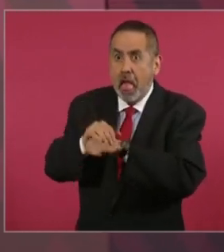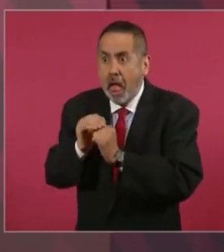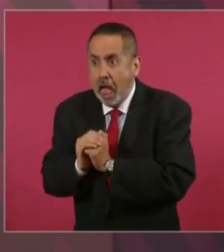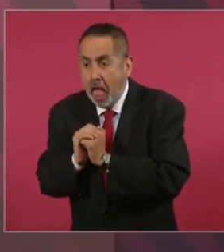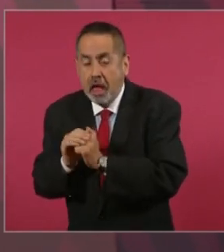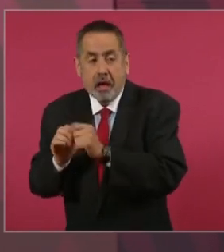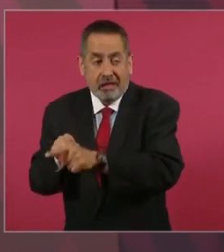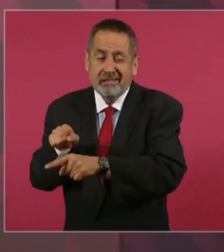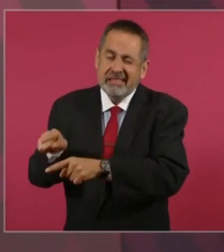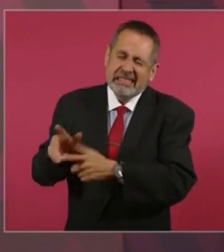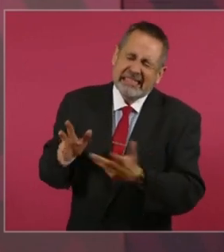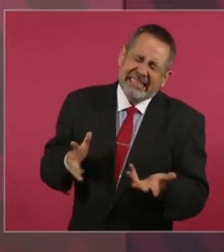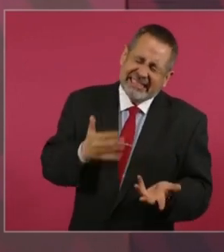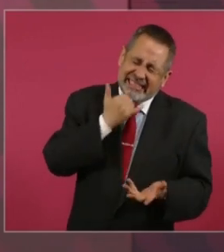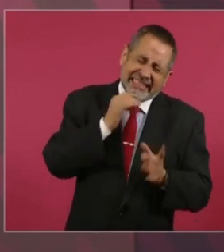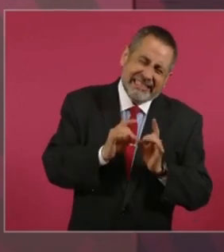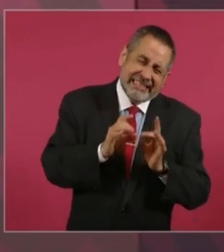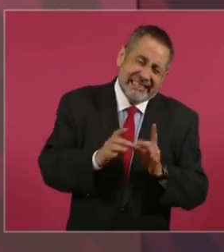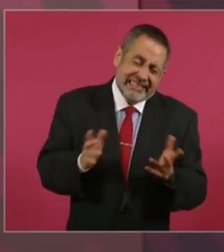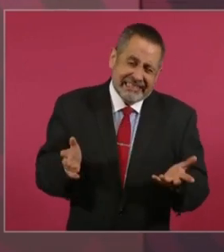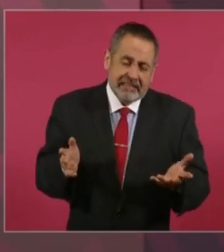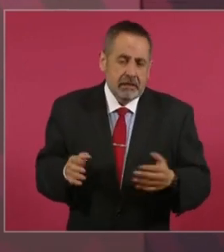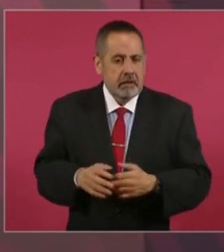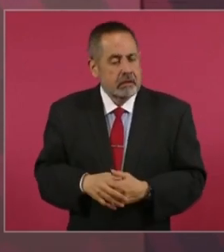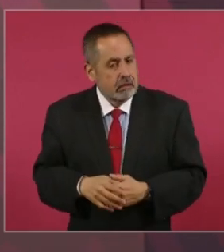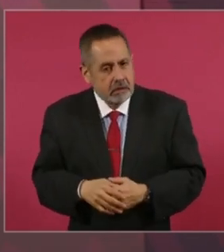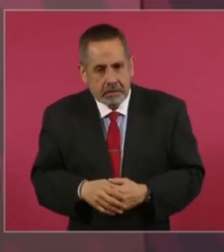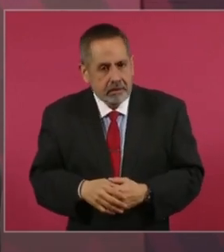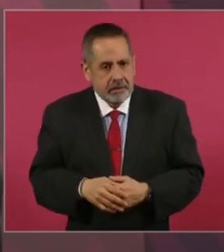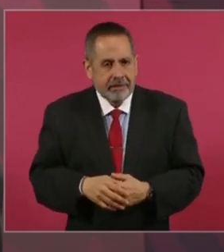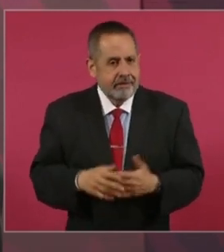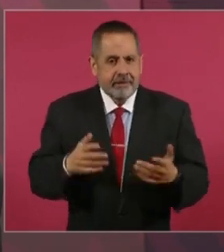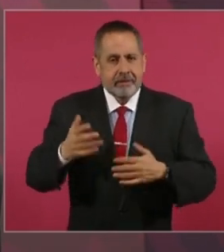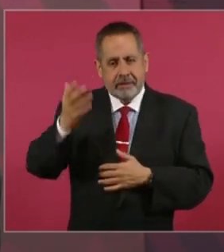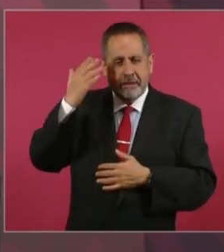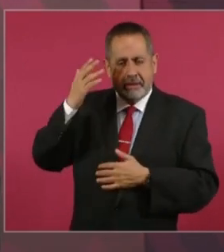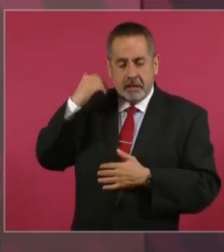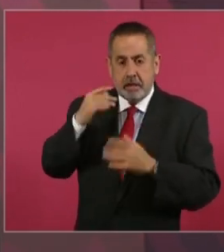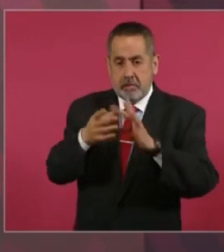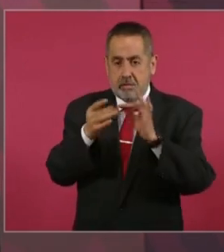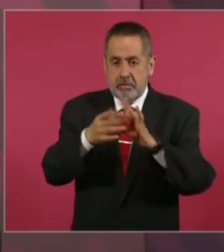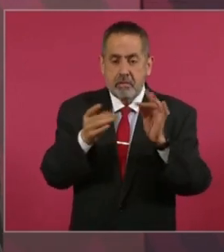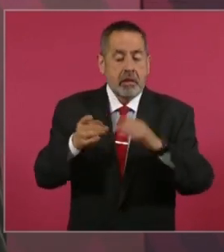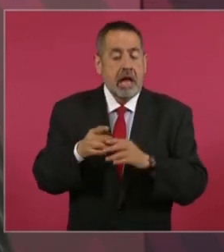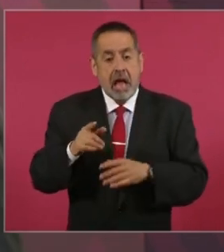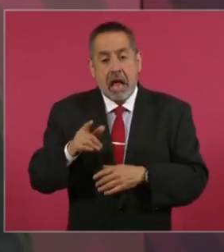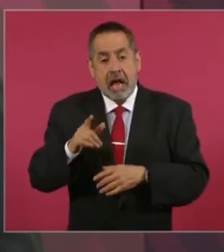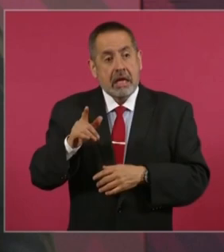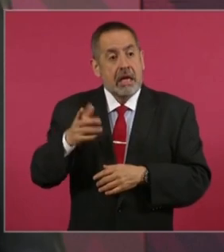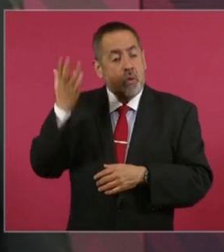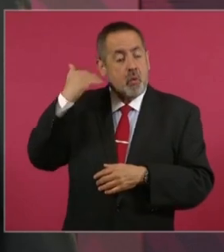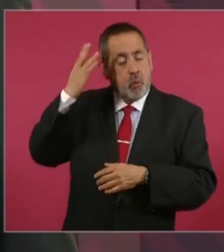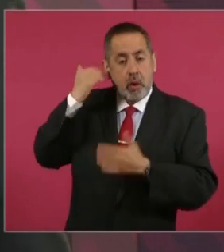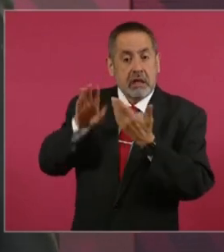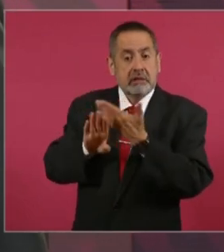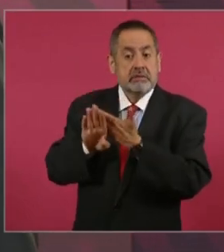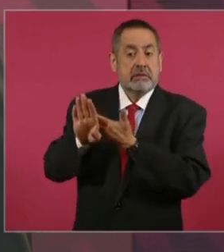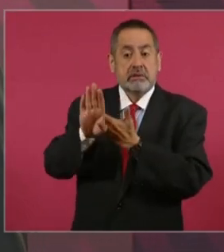cuando era el espiritismo llegó a ser una doctrina importantísima,